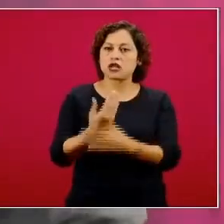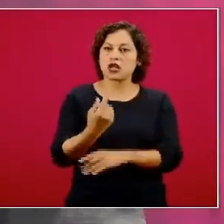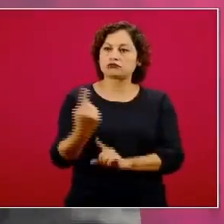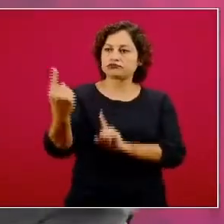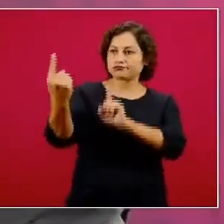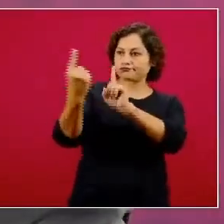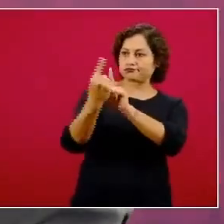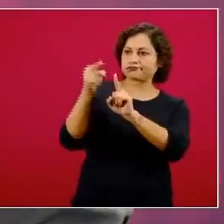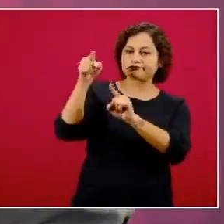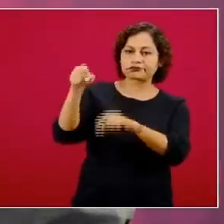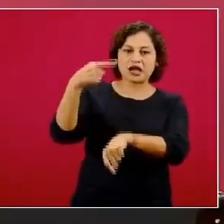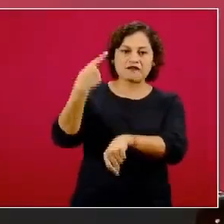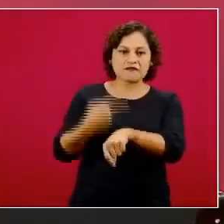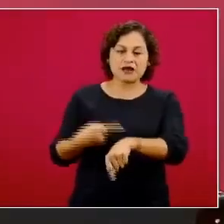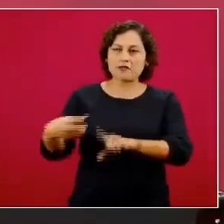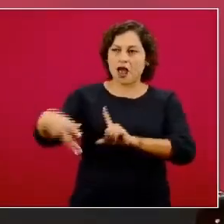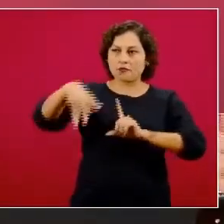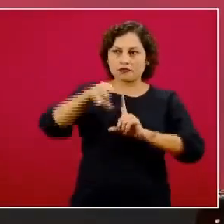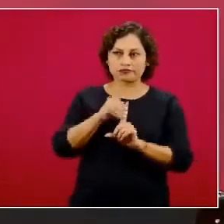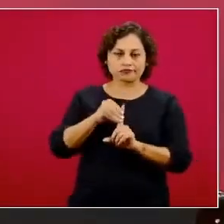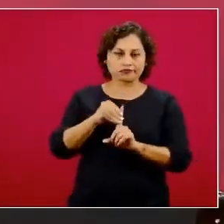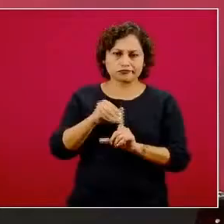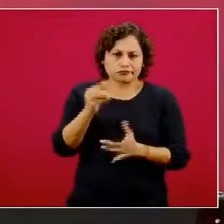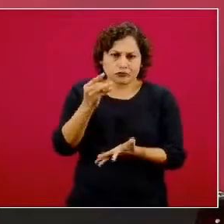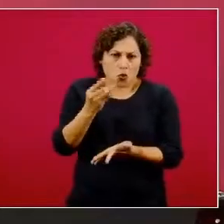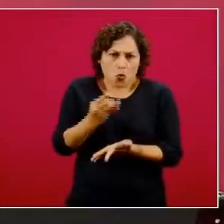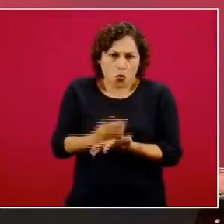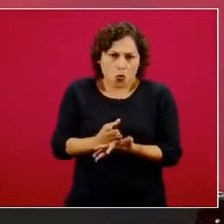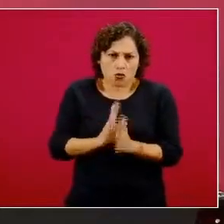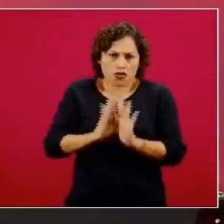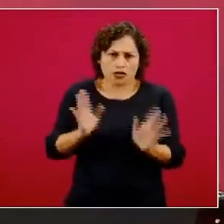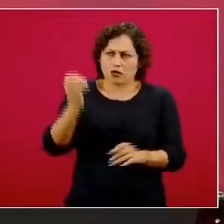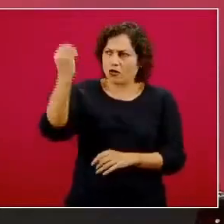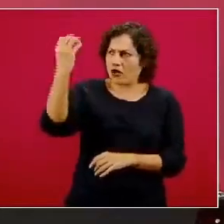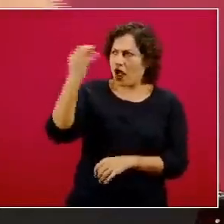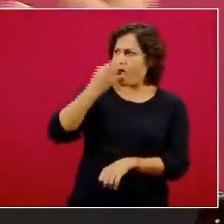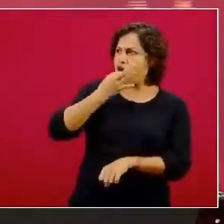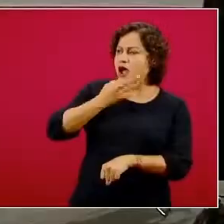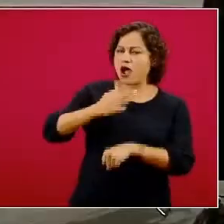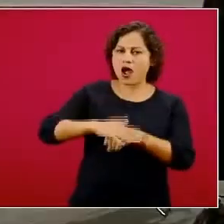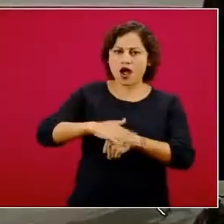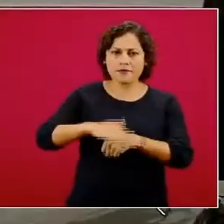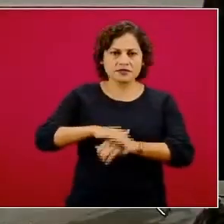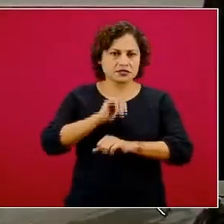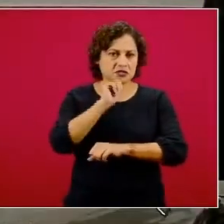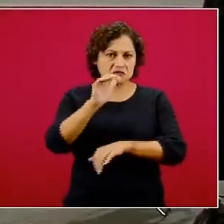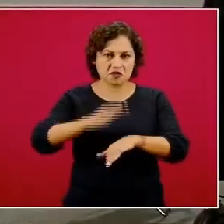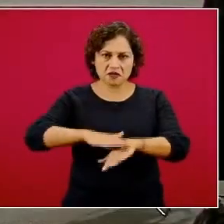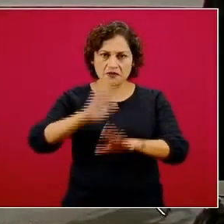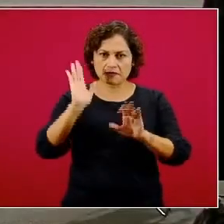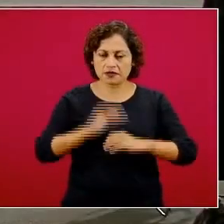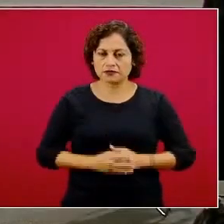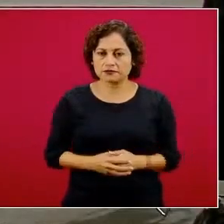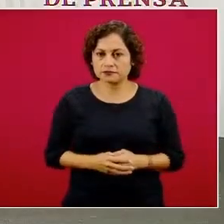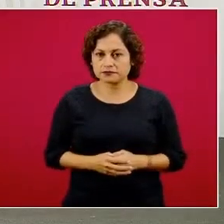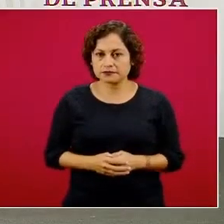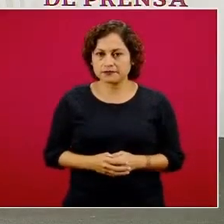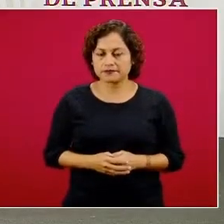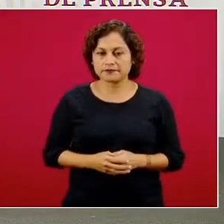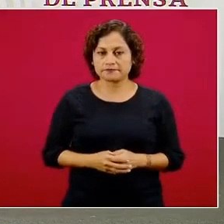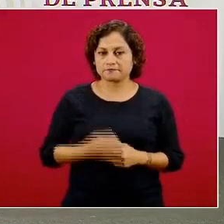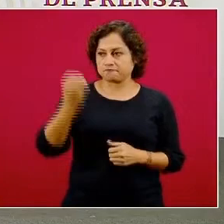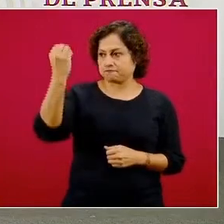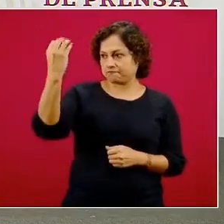estar enferma y que se contagie. ¿Sí? Esa es la finalidad o el último fin del semáforo